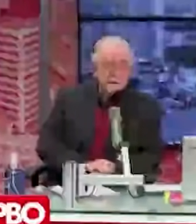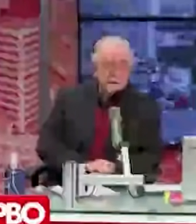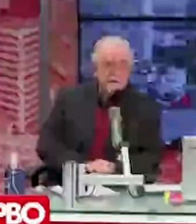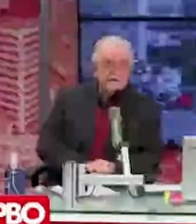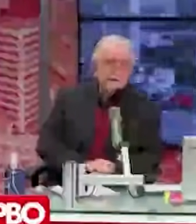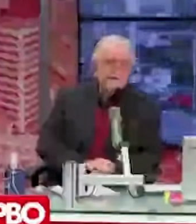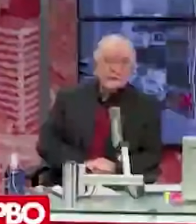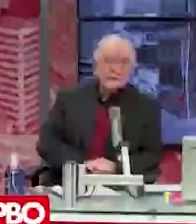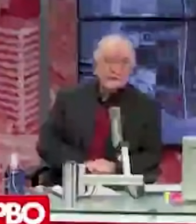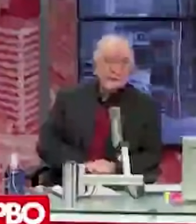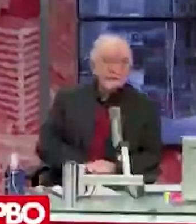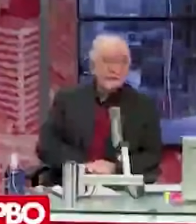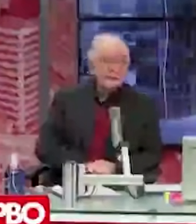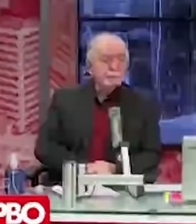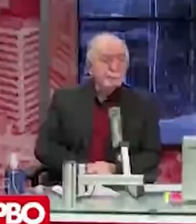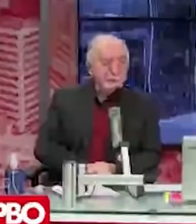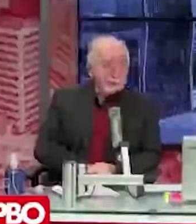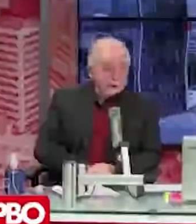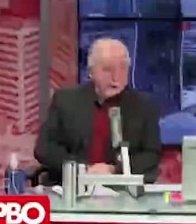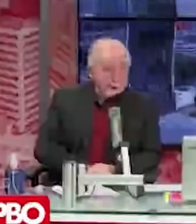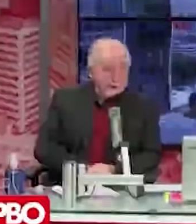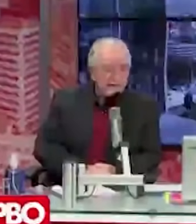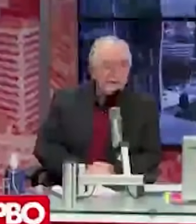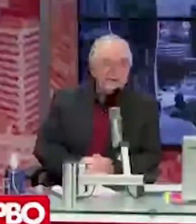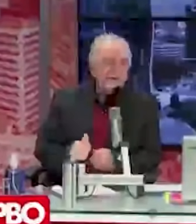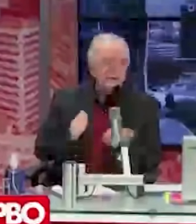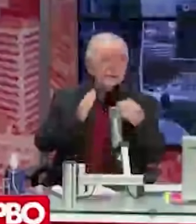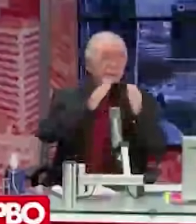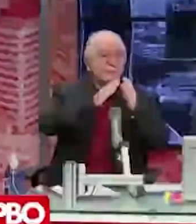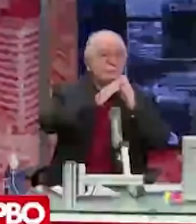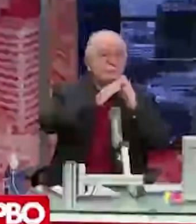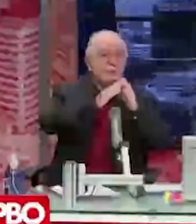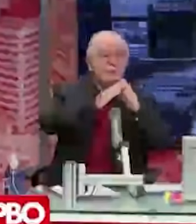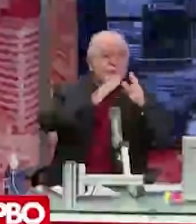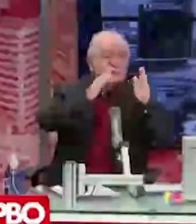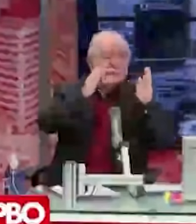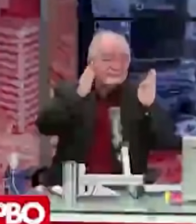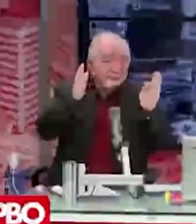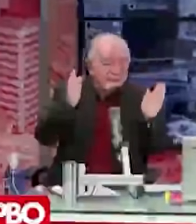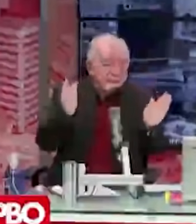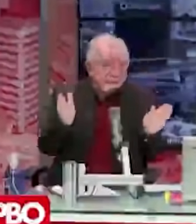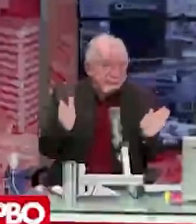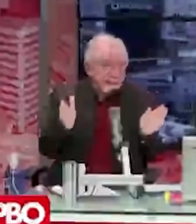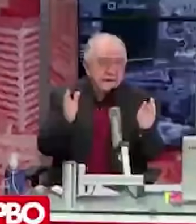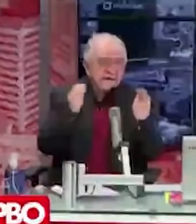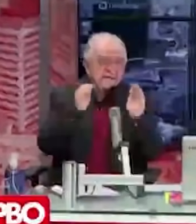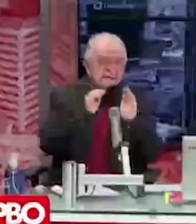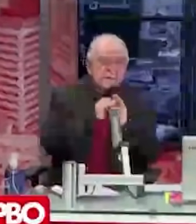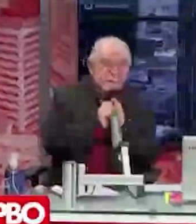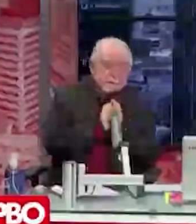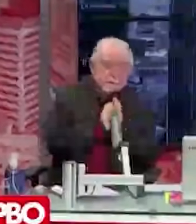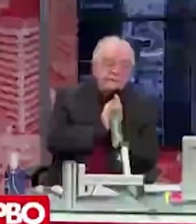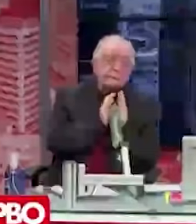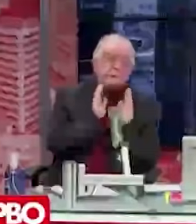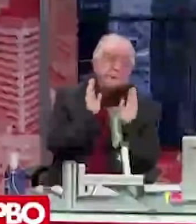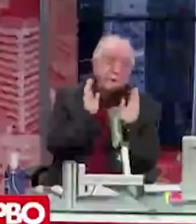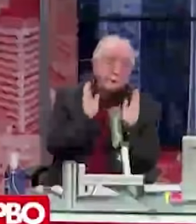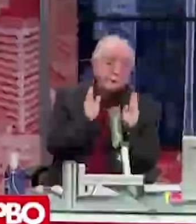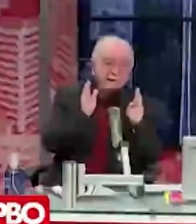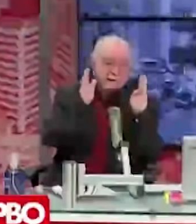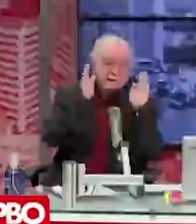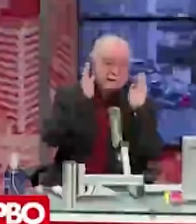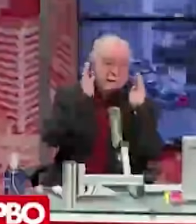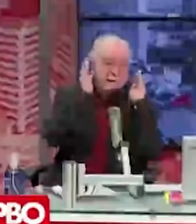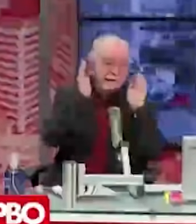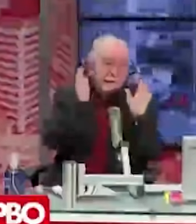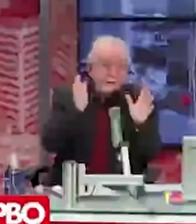de Elecciones, esta lista se publica y se abre un periodo de tachas. En ese